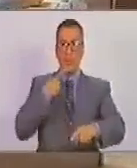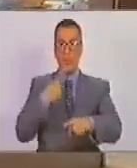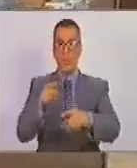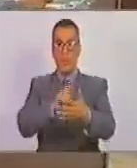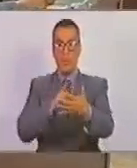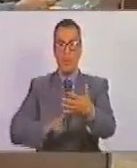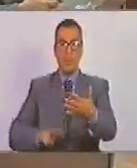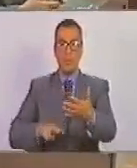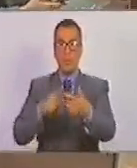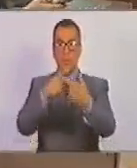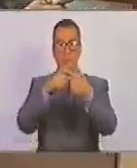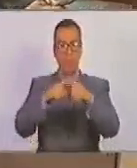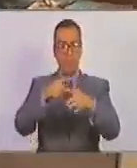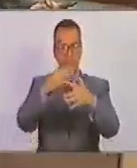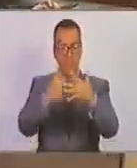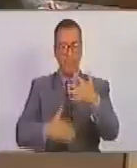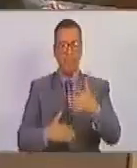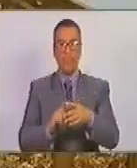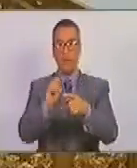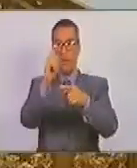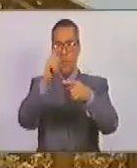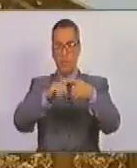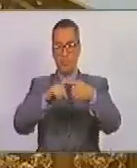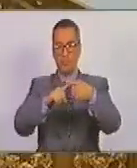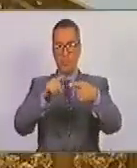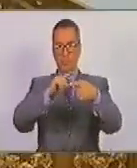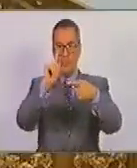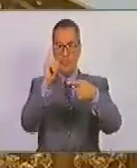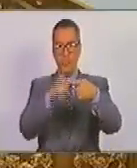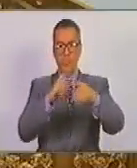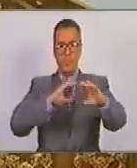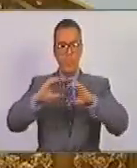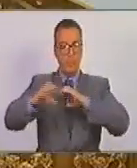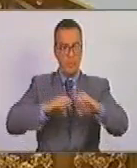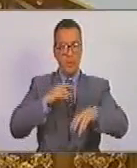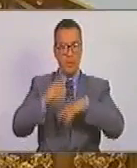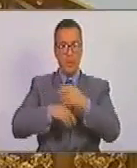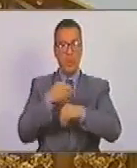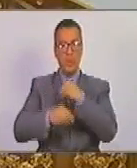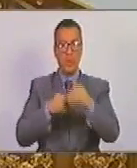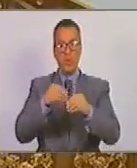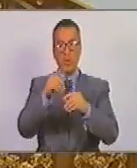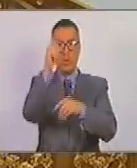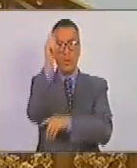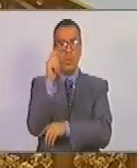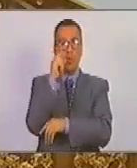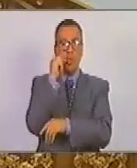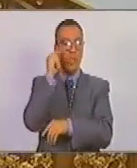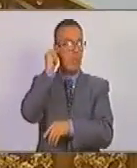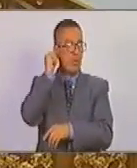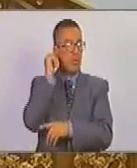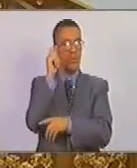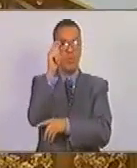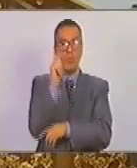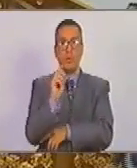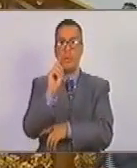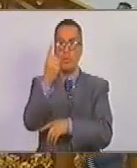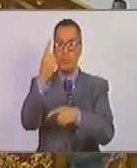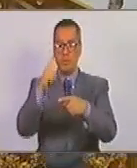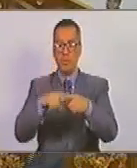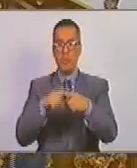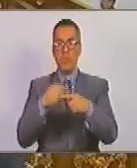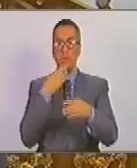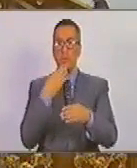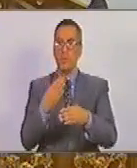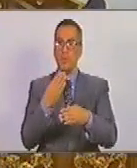dar lectura a la cuenta. Primer punto de la cuenta. Comunicaciones suscritas por las ciudadanas diputadas y los ciudadanos diputados principales